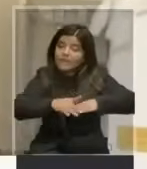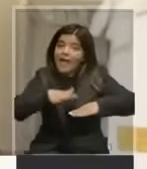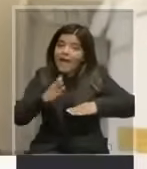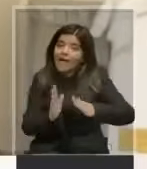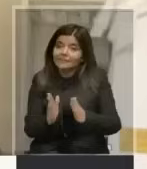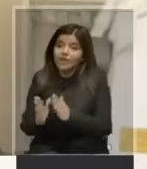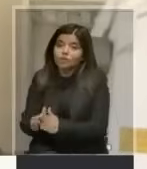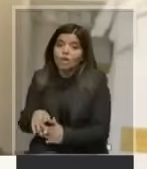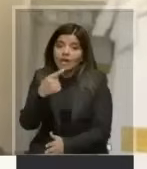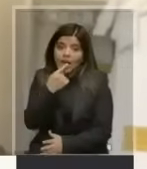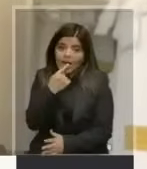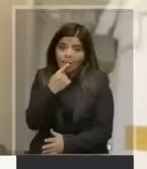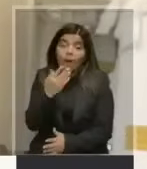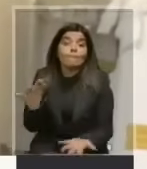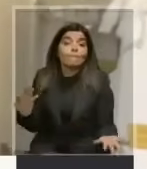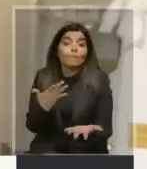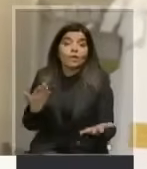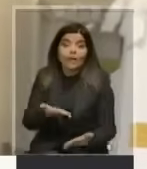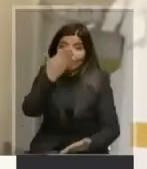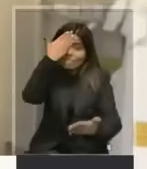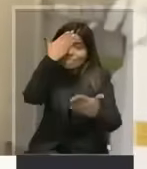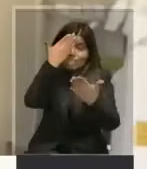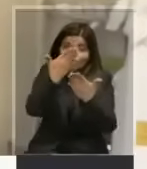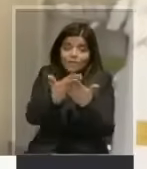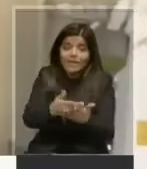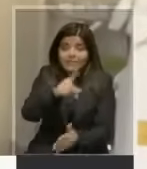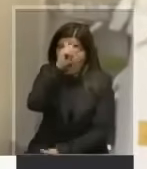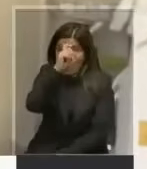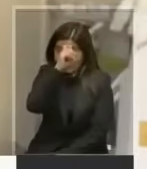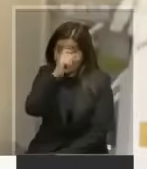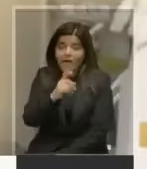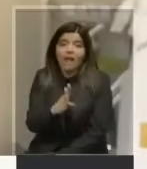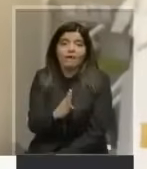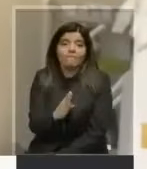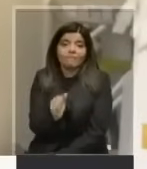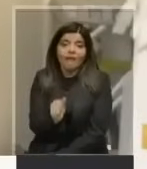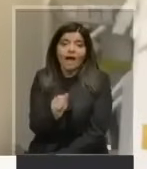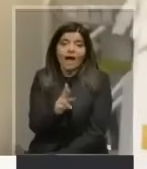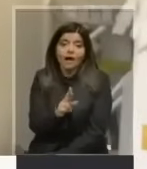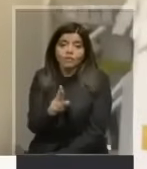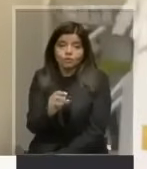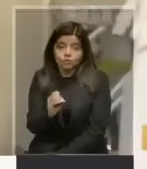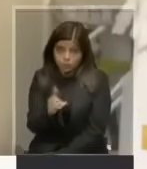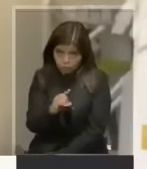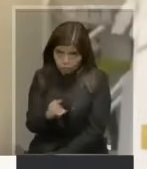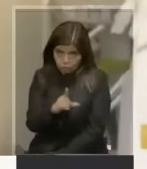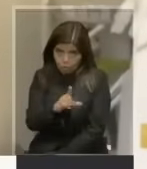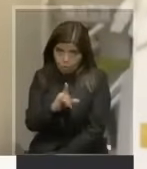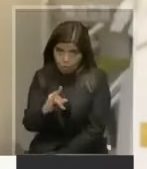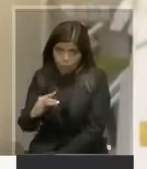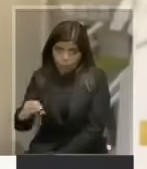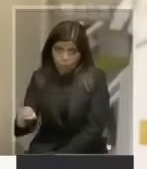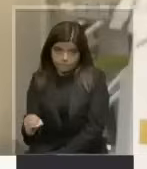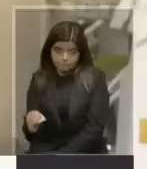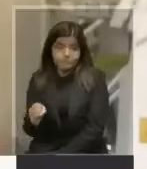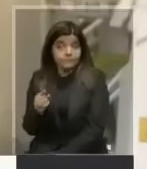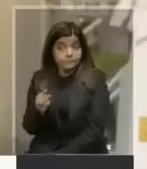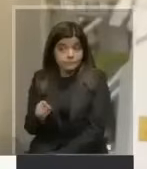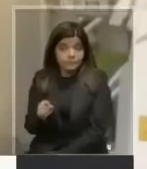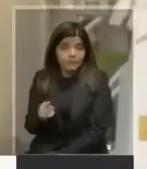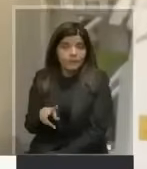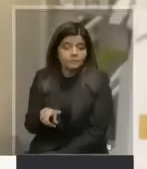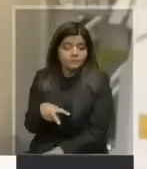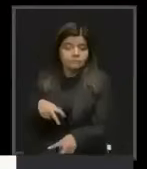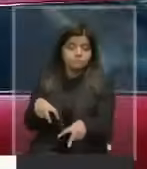encuentra frente al hospital Barros Luca. Y también viene a generar una